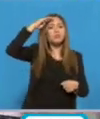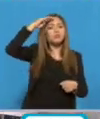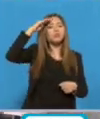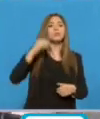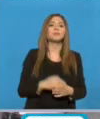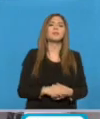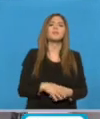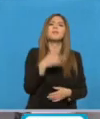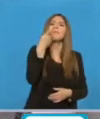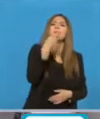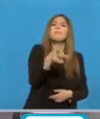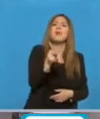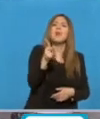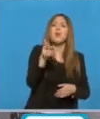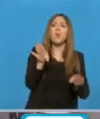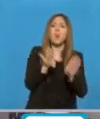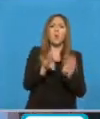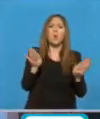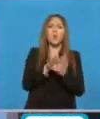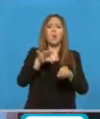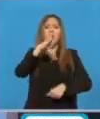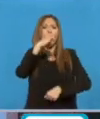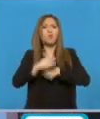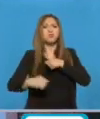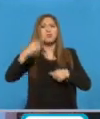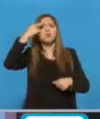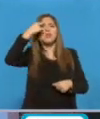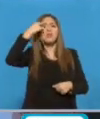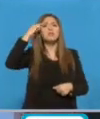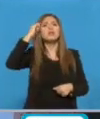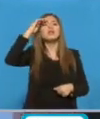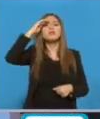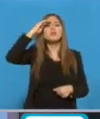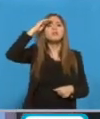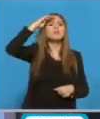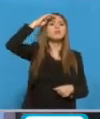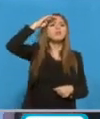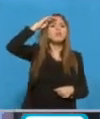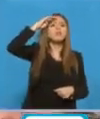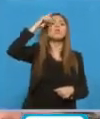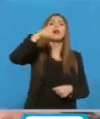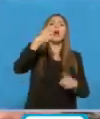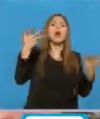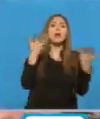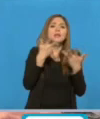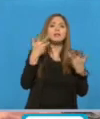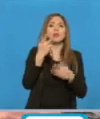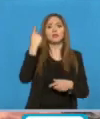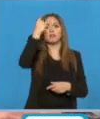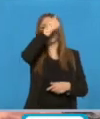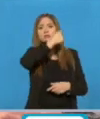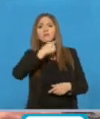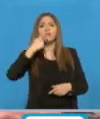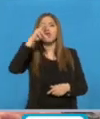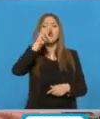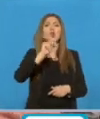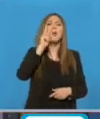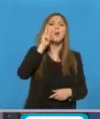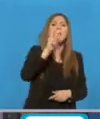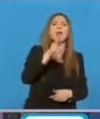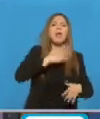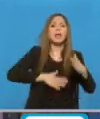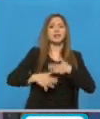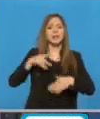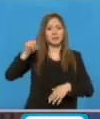o sea, cómo la levantan literalmente? ¿Cómo acceden a esta posibilidad de que la mirada ya no se te vea tan Claro. cansada, como